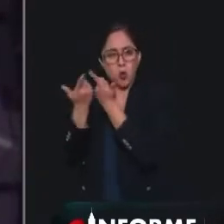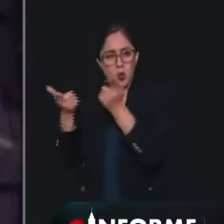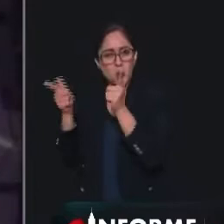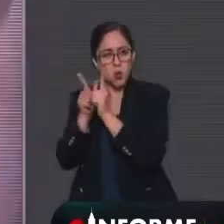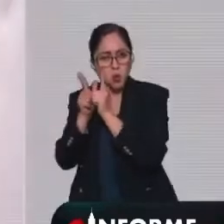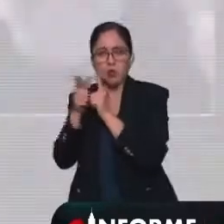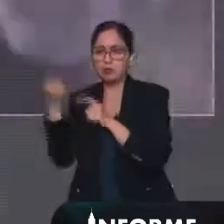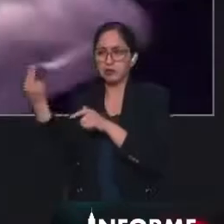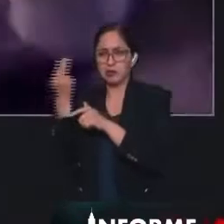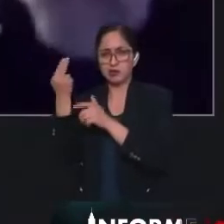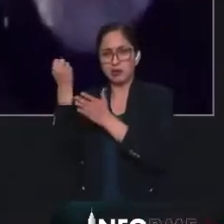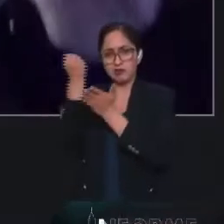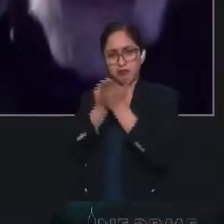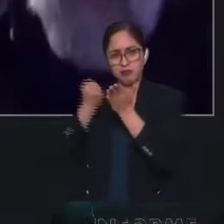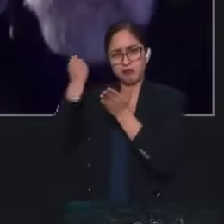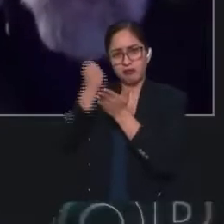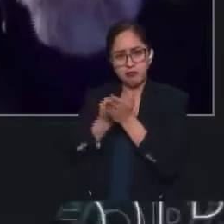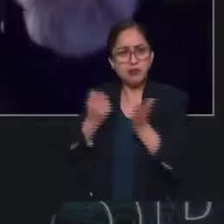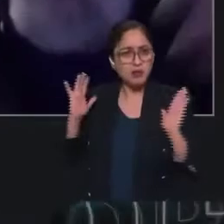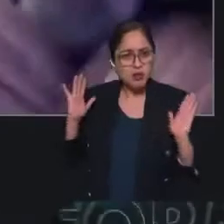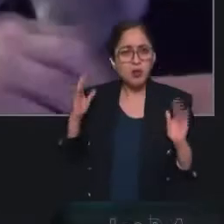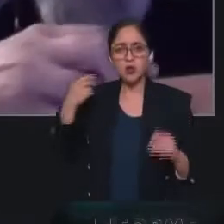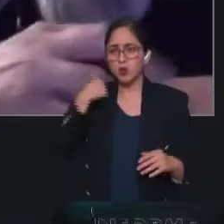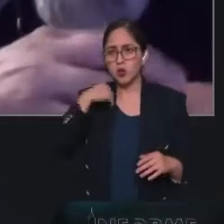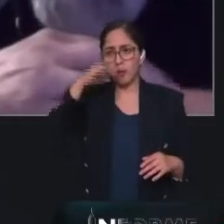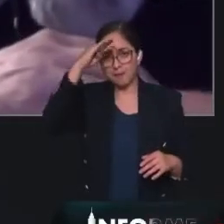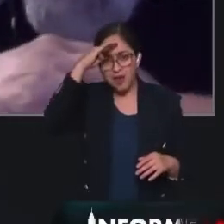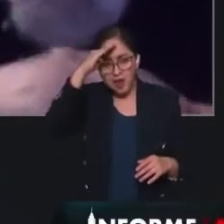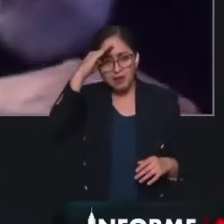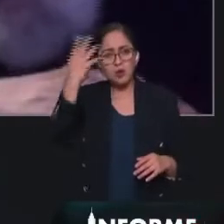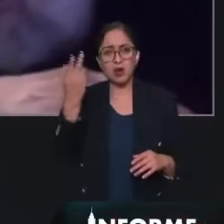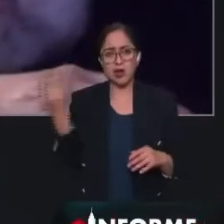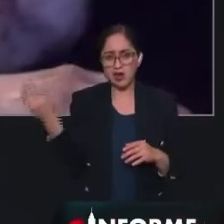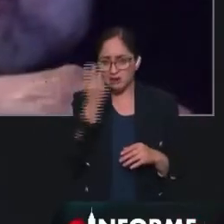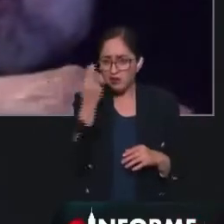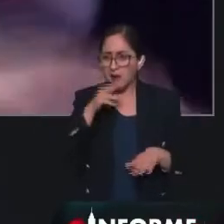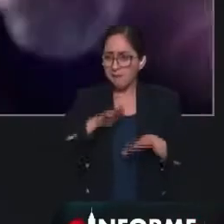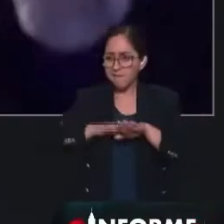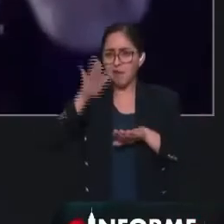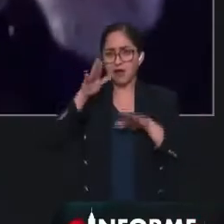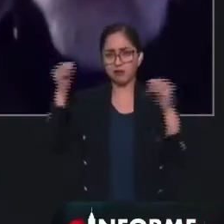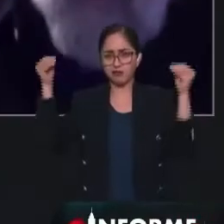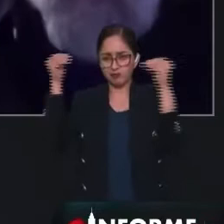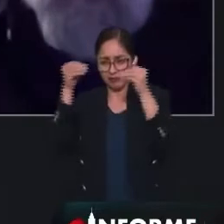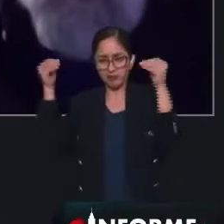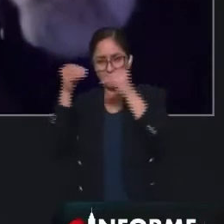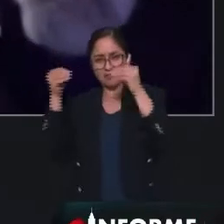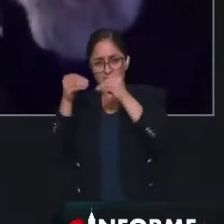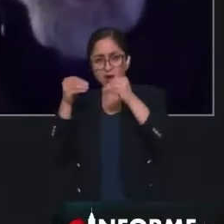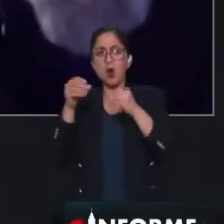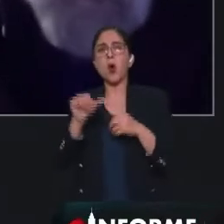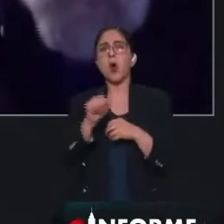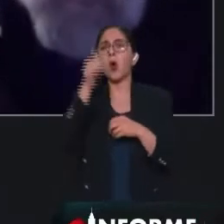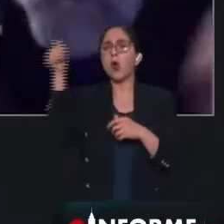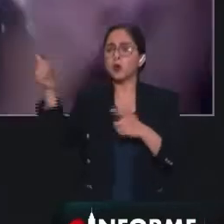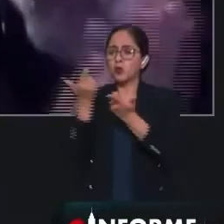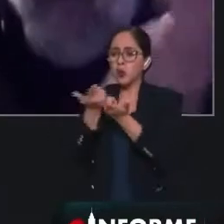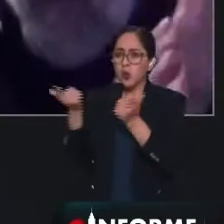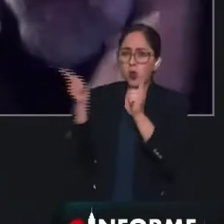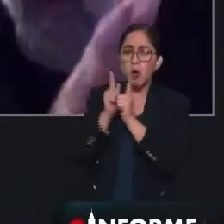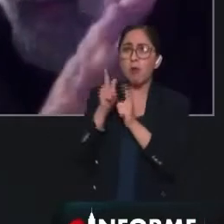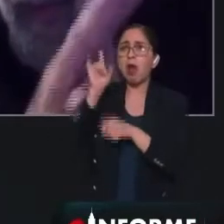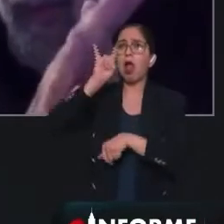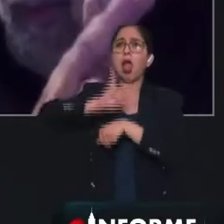que articularse habría que pelearse más con ellas, porque son algunas totalmente falaces, ¿no?